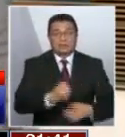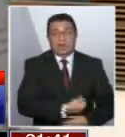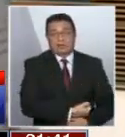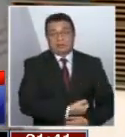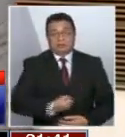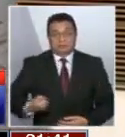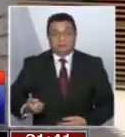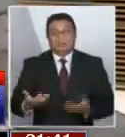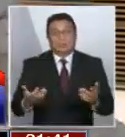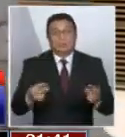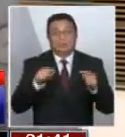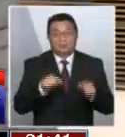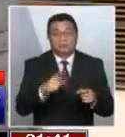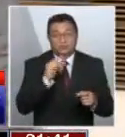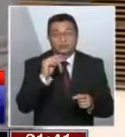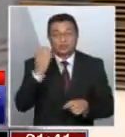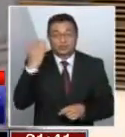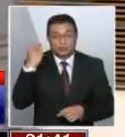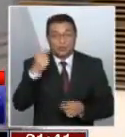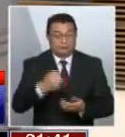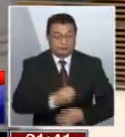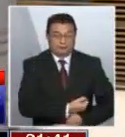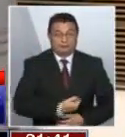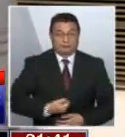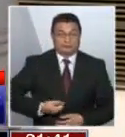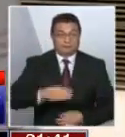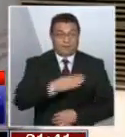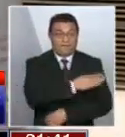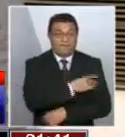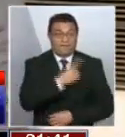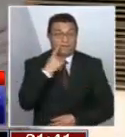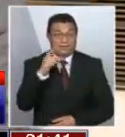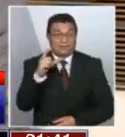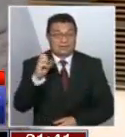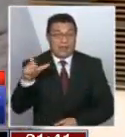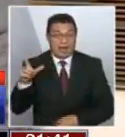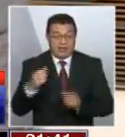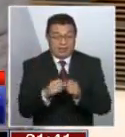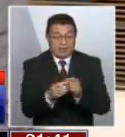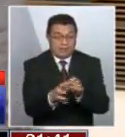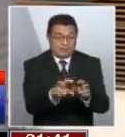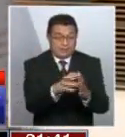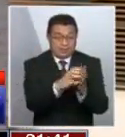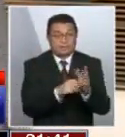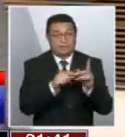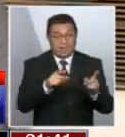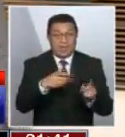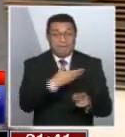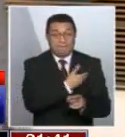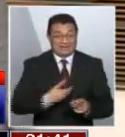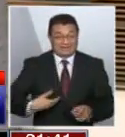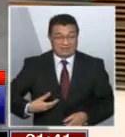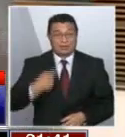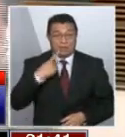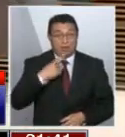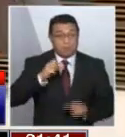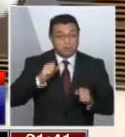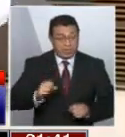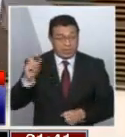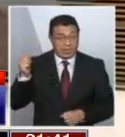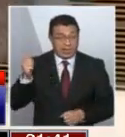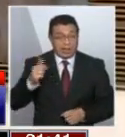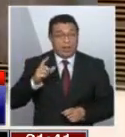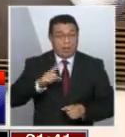austeridad. Recién tuvimos un recorte fiscal. Bastaría que ella decretara, por decreto supremo,